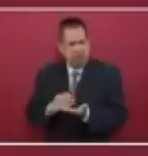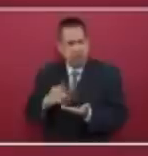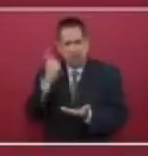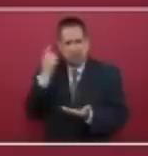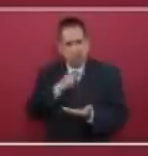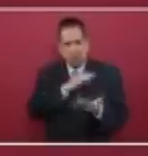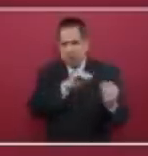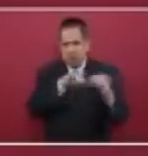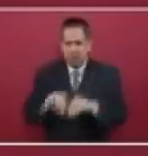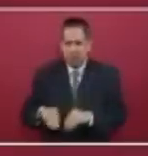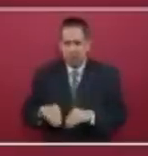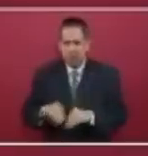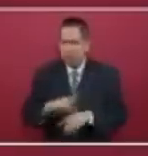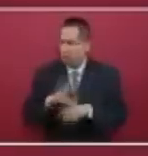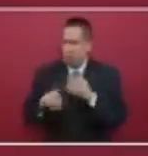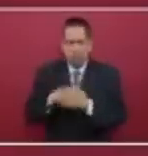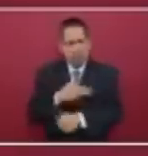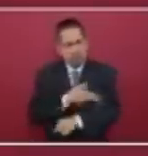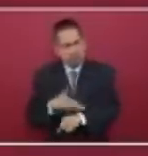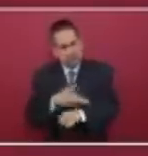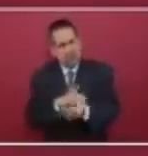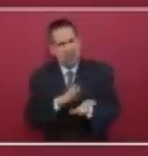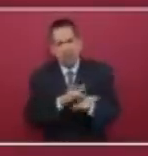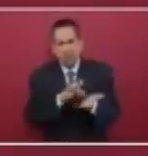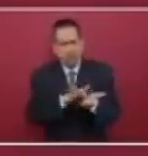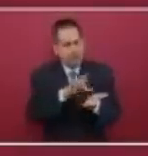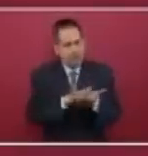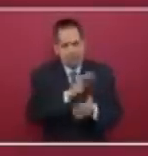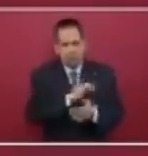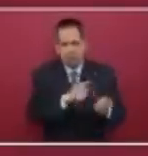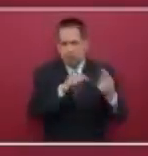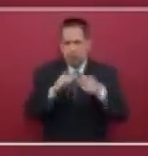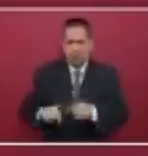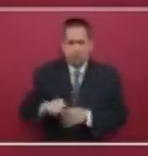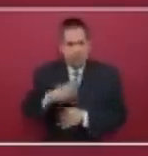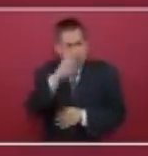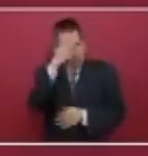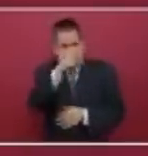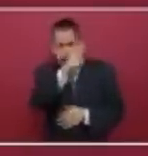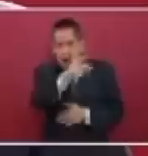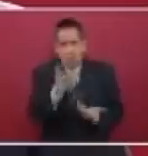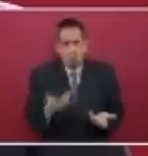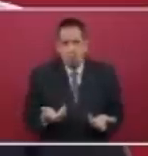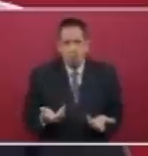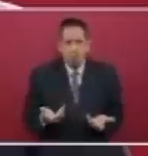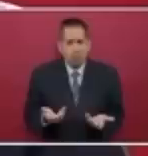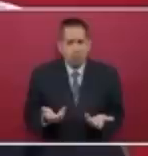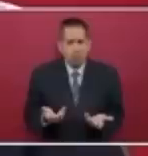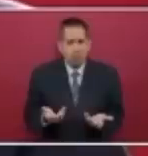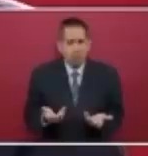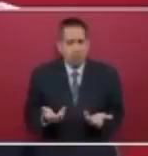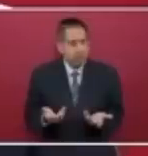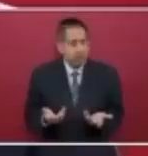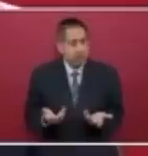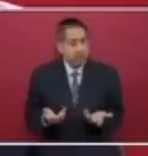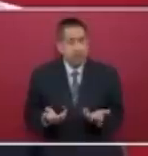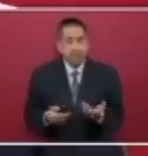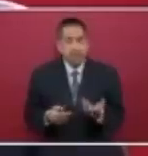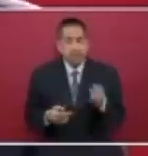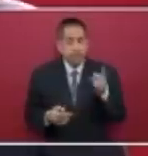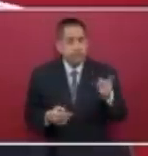y que haya todos los apoyos para eso esos mexicanos este